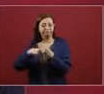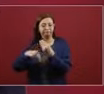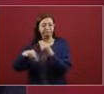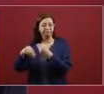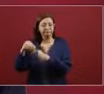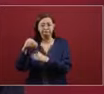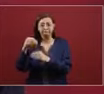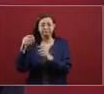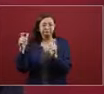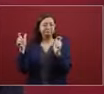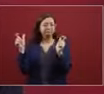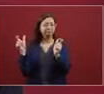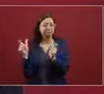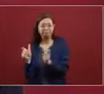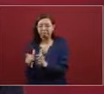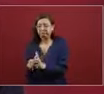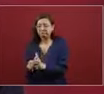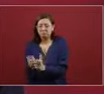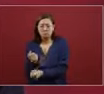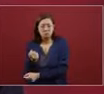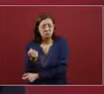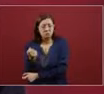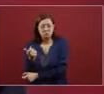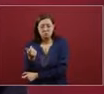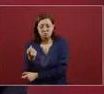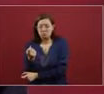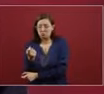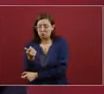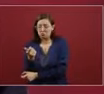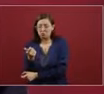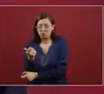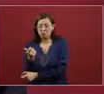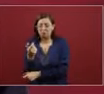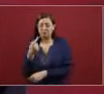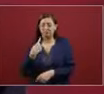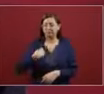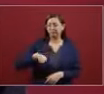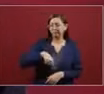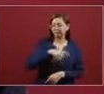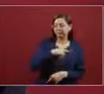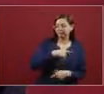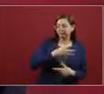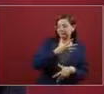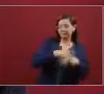menos crecimiento de lo que estamos estimando.